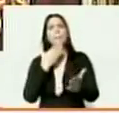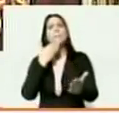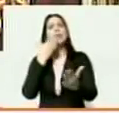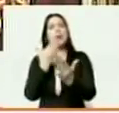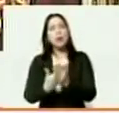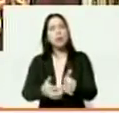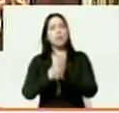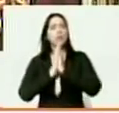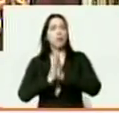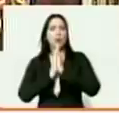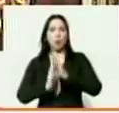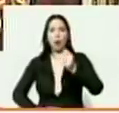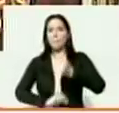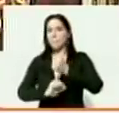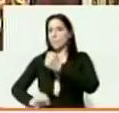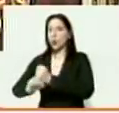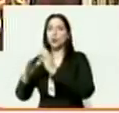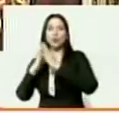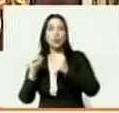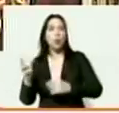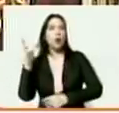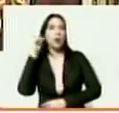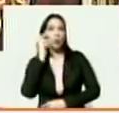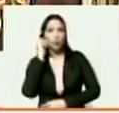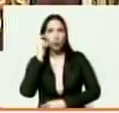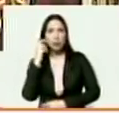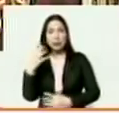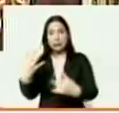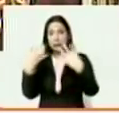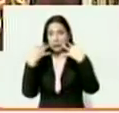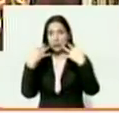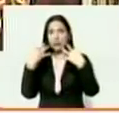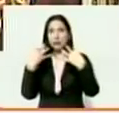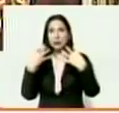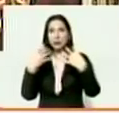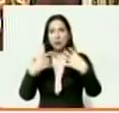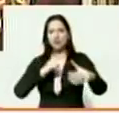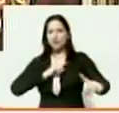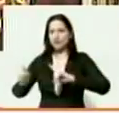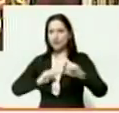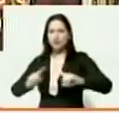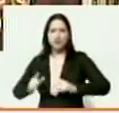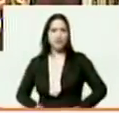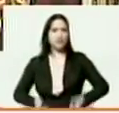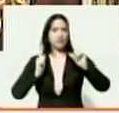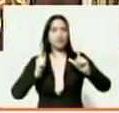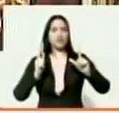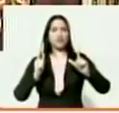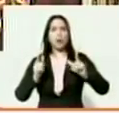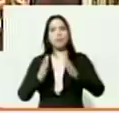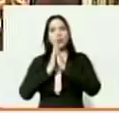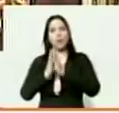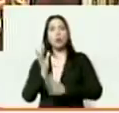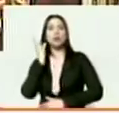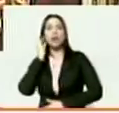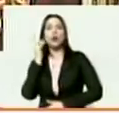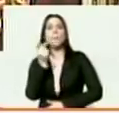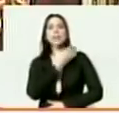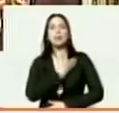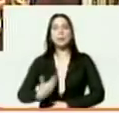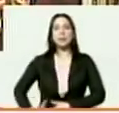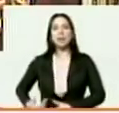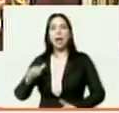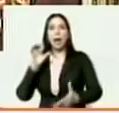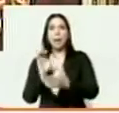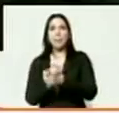apoyo a todos los que me escuchan y activemos, señora vicepresidenta, compañeros de